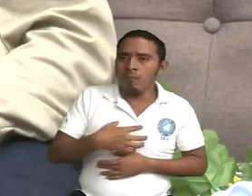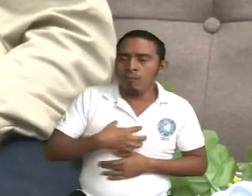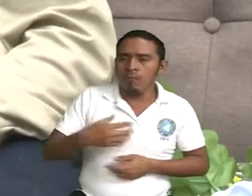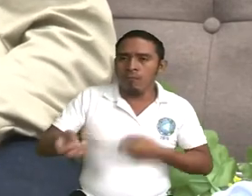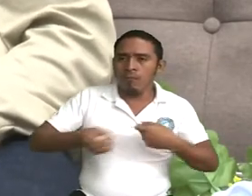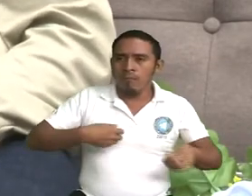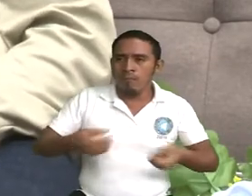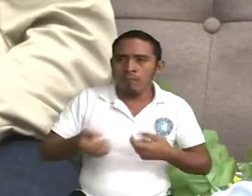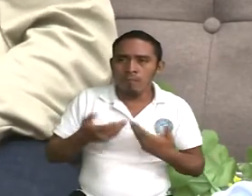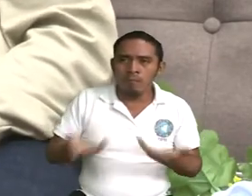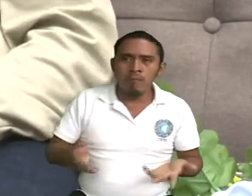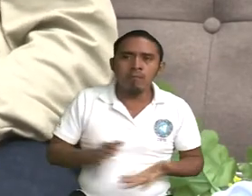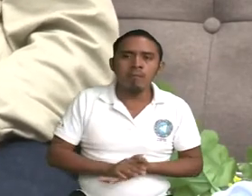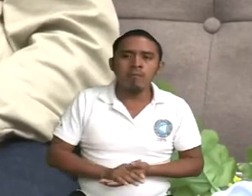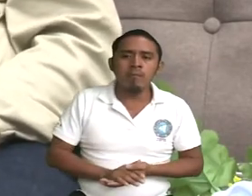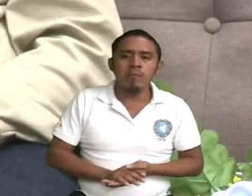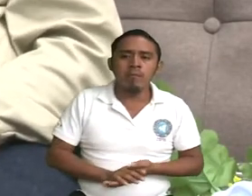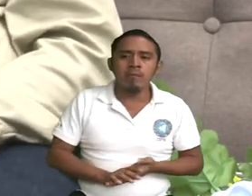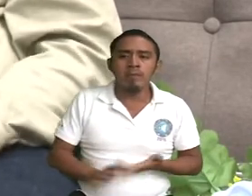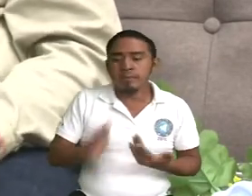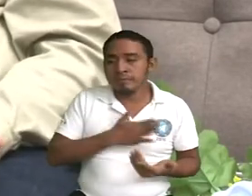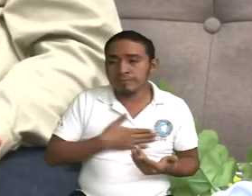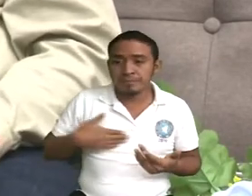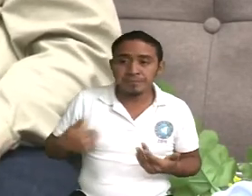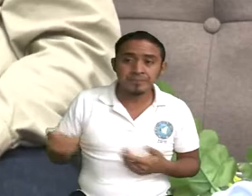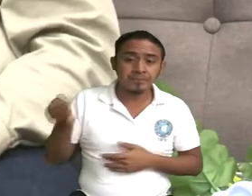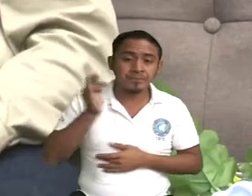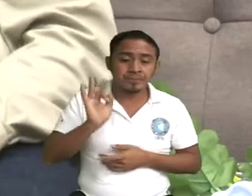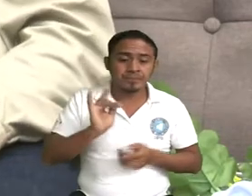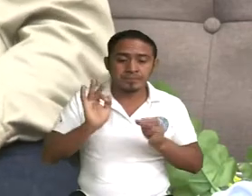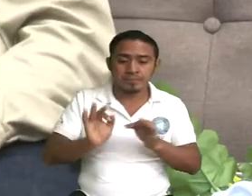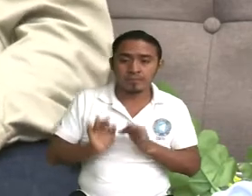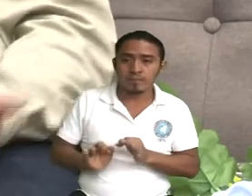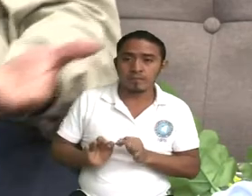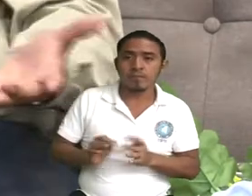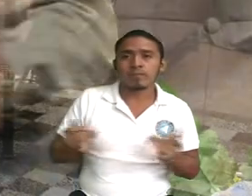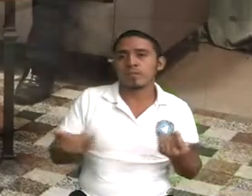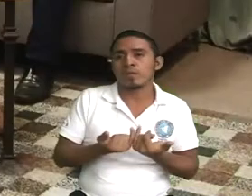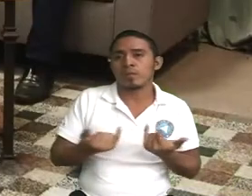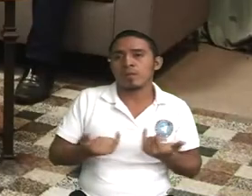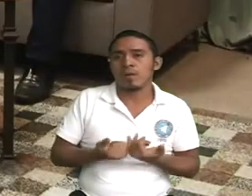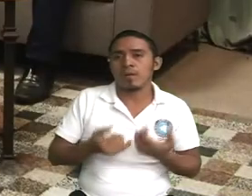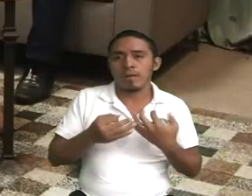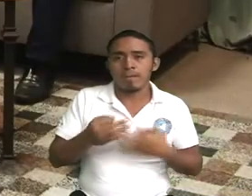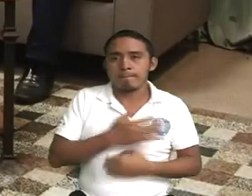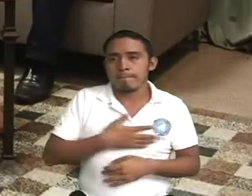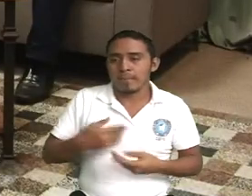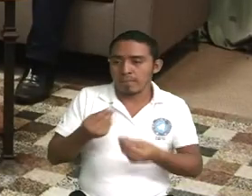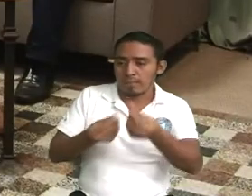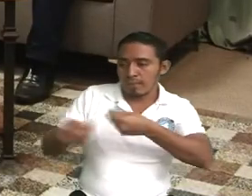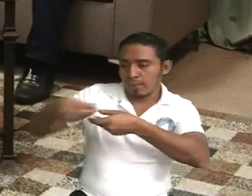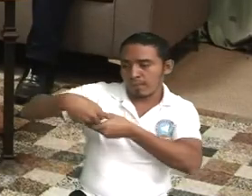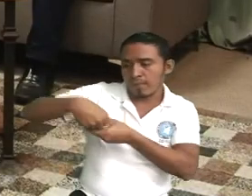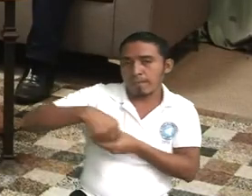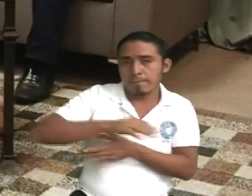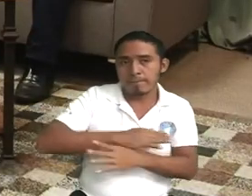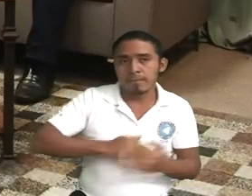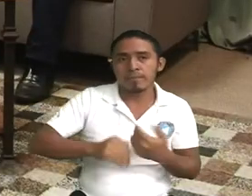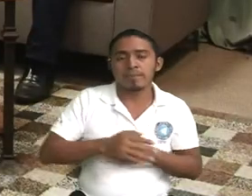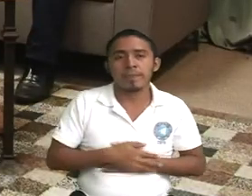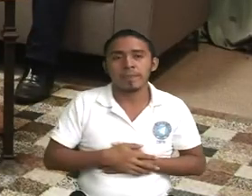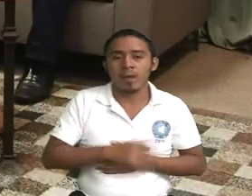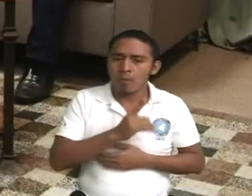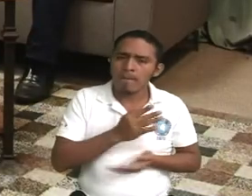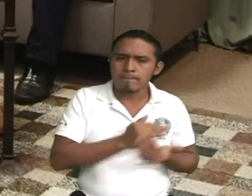actividades productivas, mejorar la calidad de sus productos y, por tanto, obtener mejores ingresos. Unas más visibles